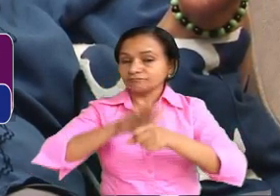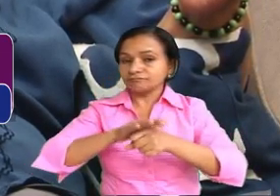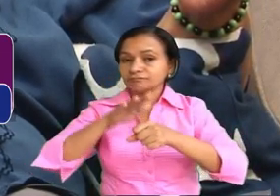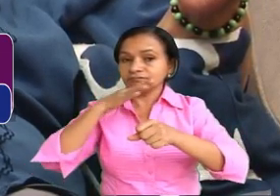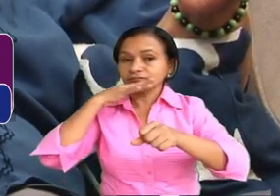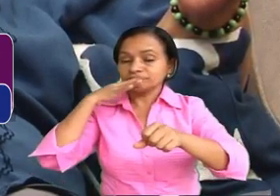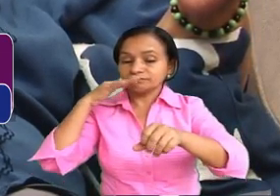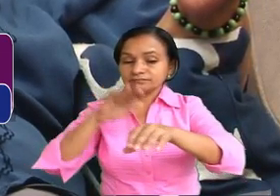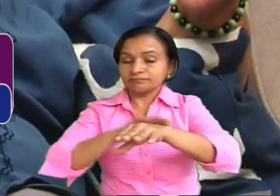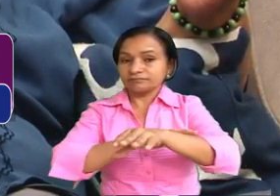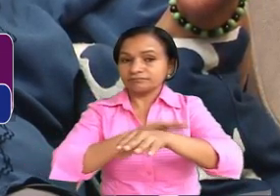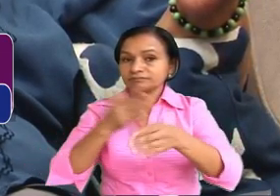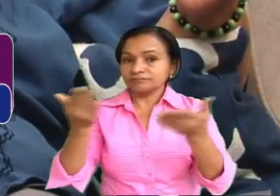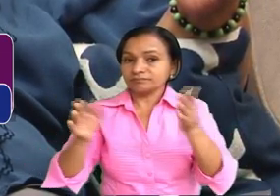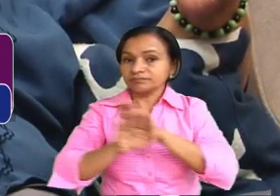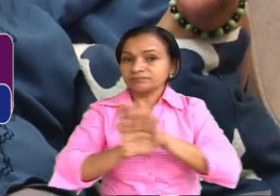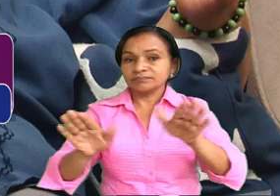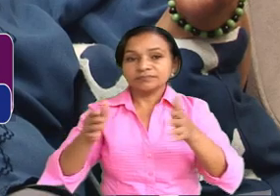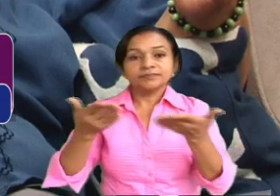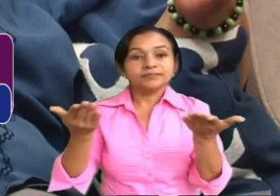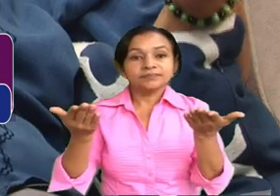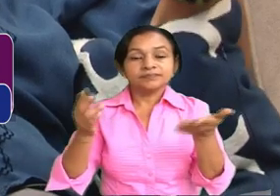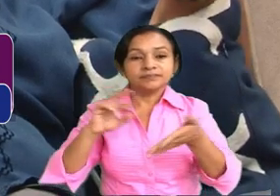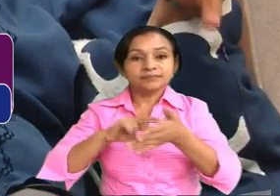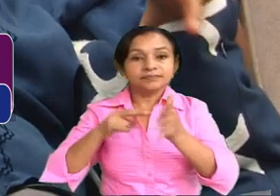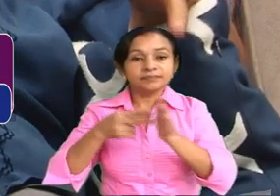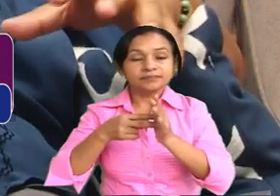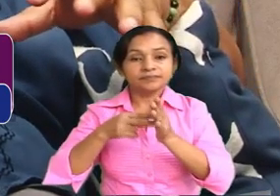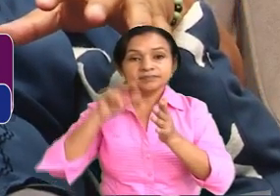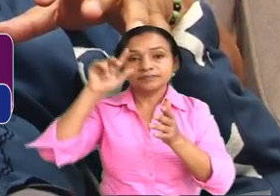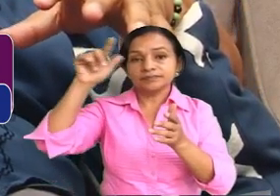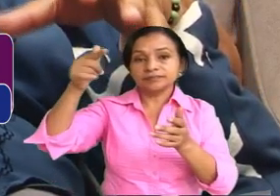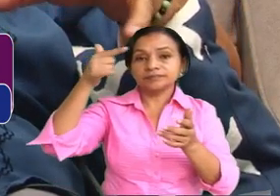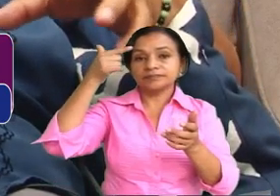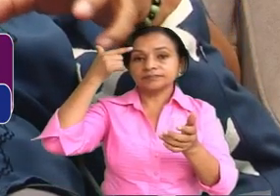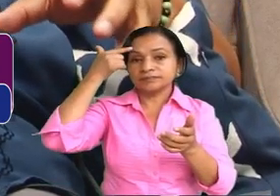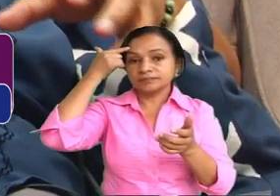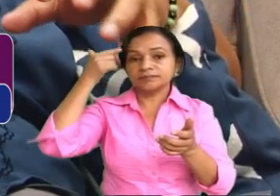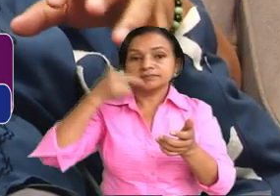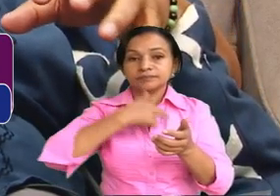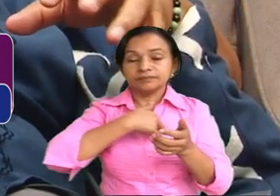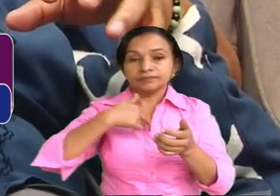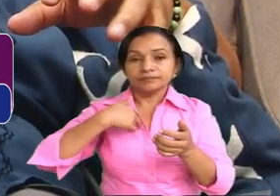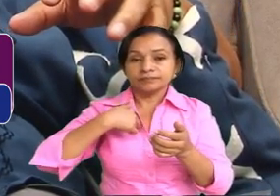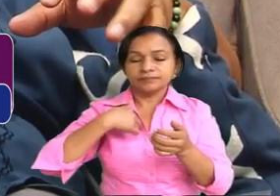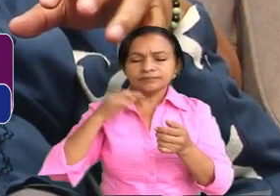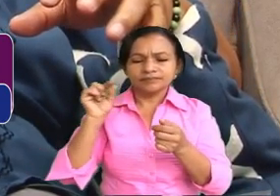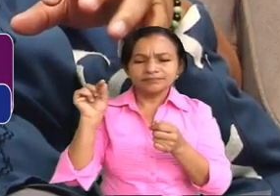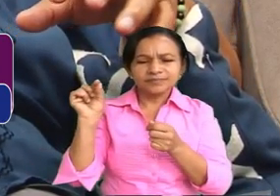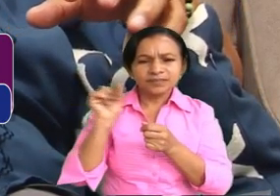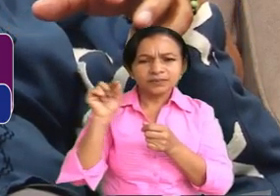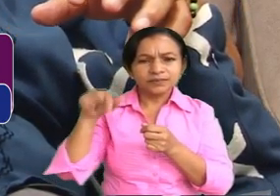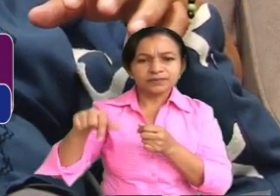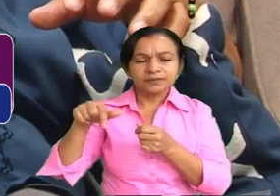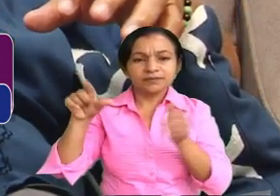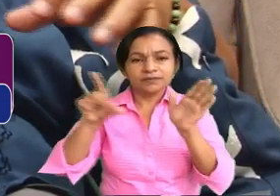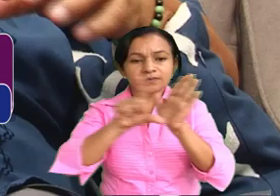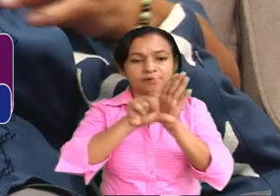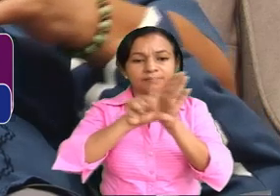racial, es lo que el gobierno está haciendo actualmente con la